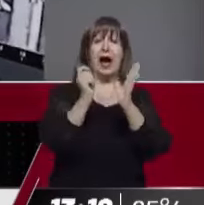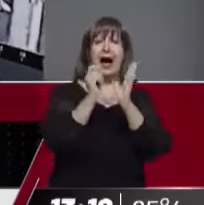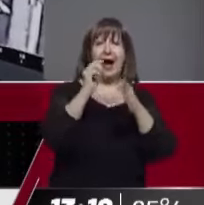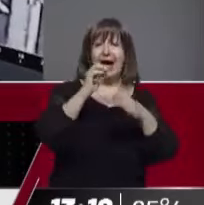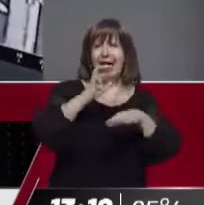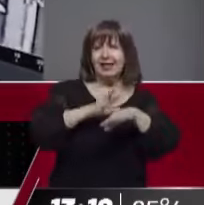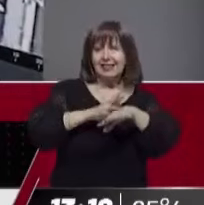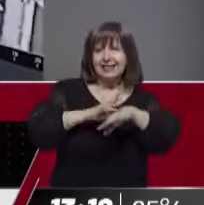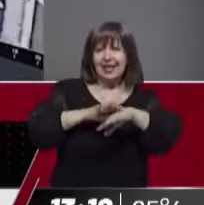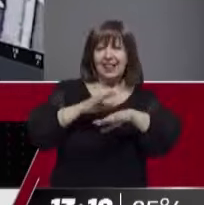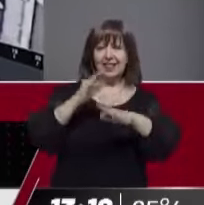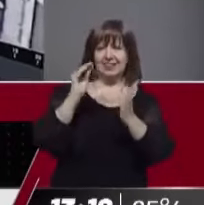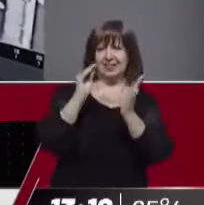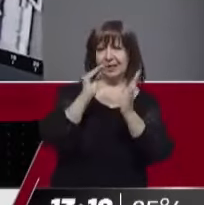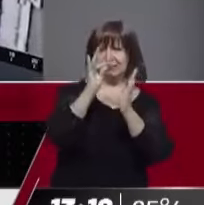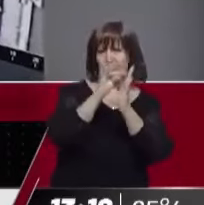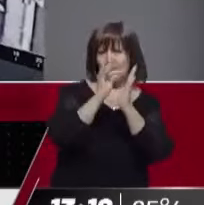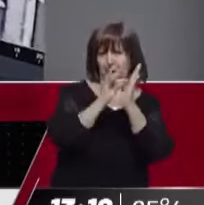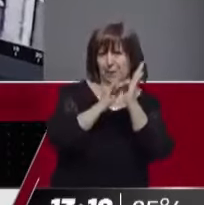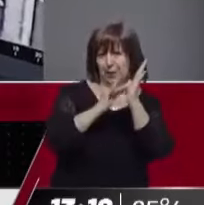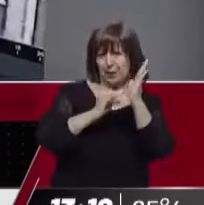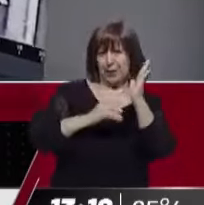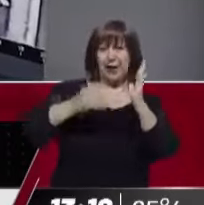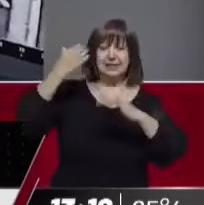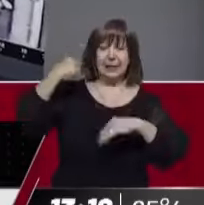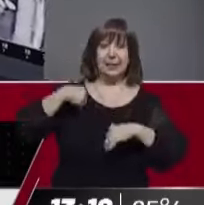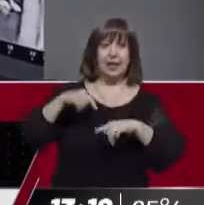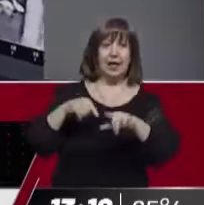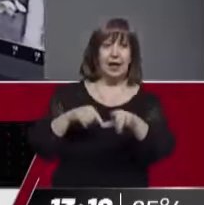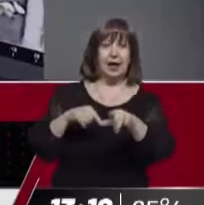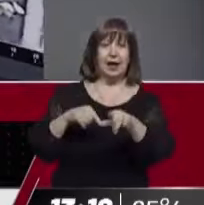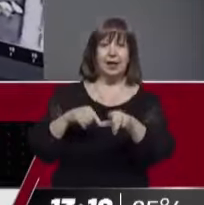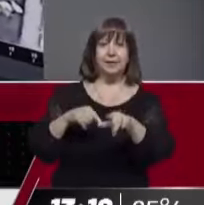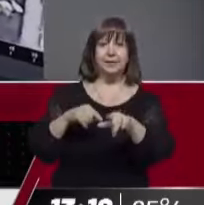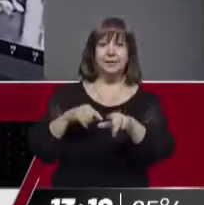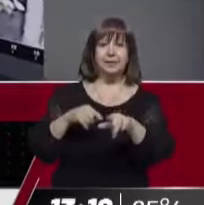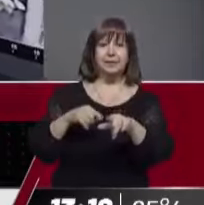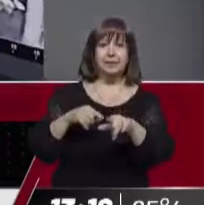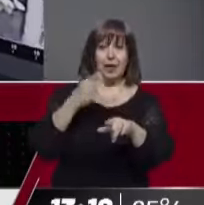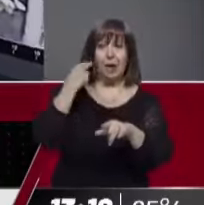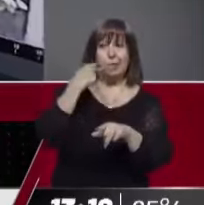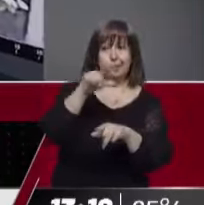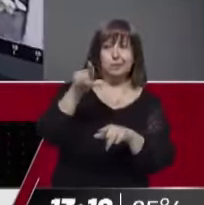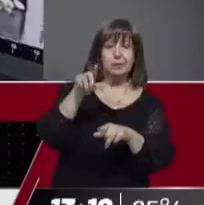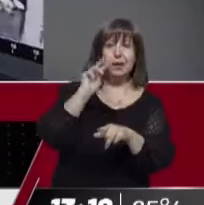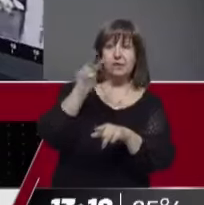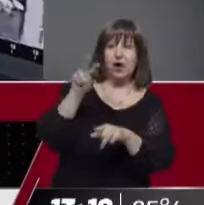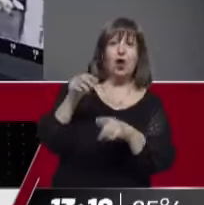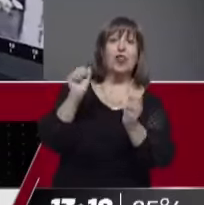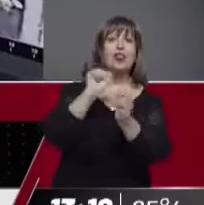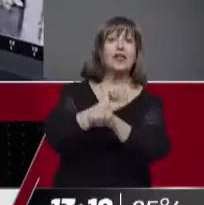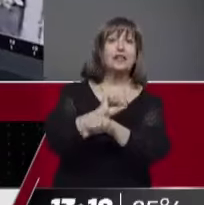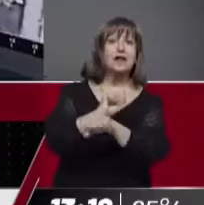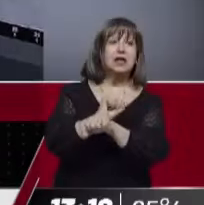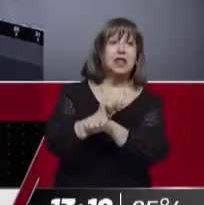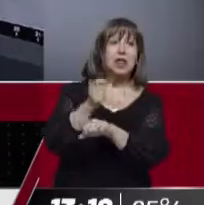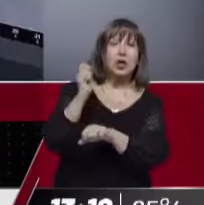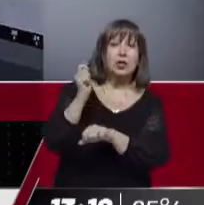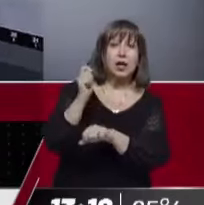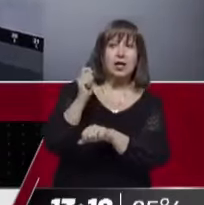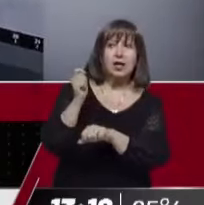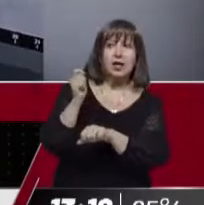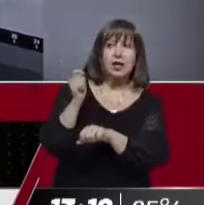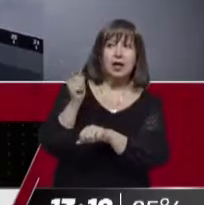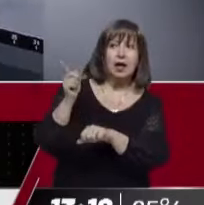ver si alguien nos puede... Ah, mira, ahí están llevando a una de las personas detenidas, que no sabemos quién es. Está el